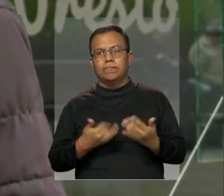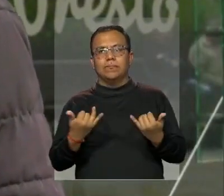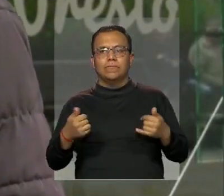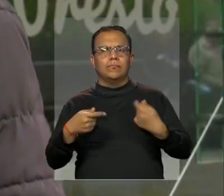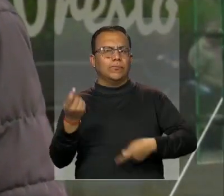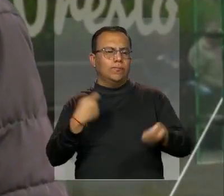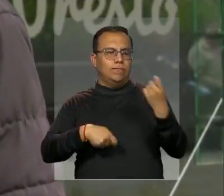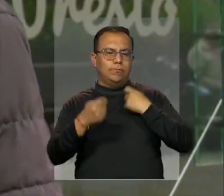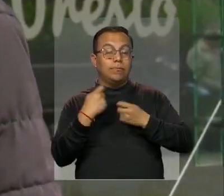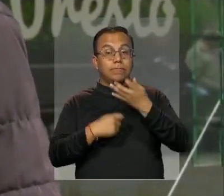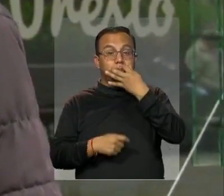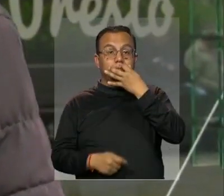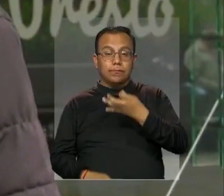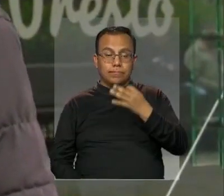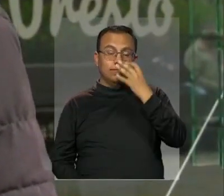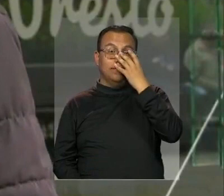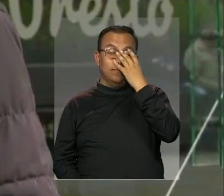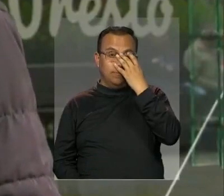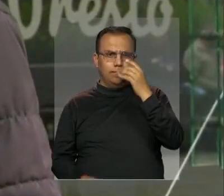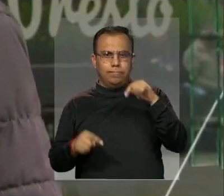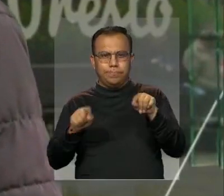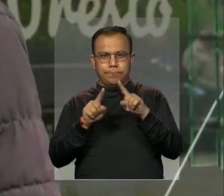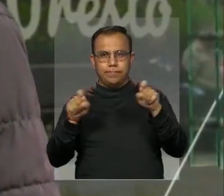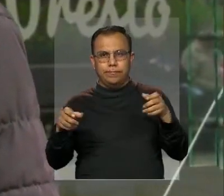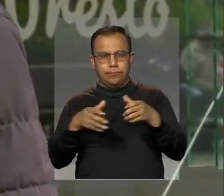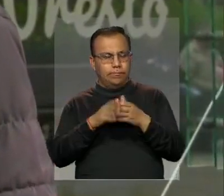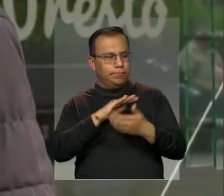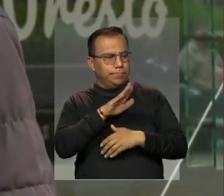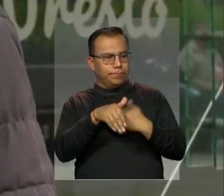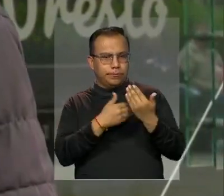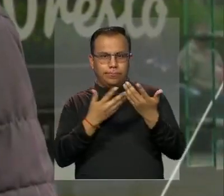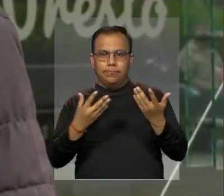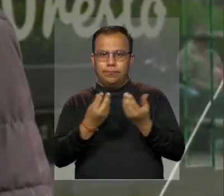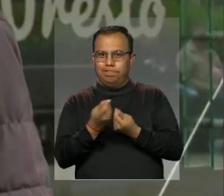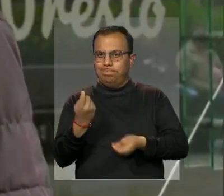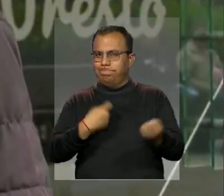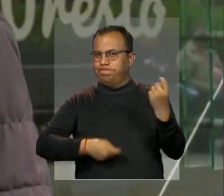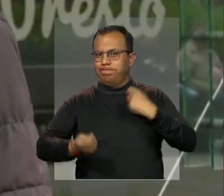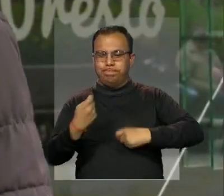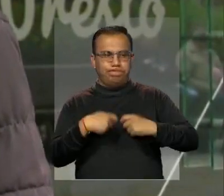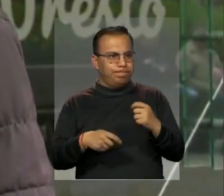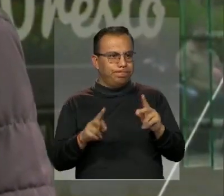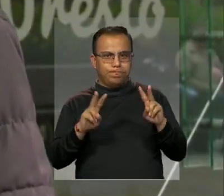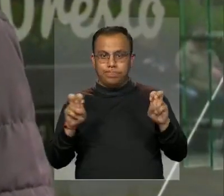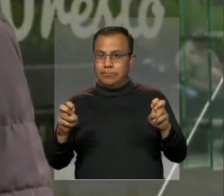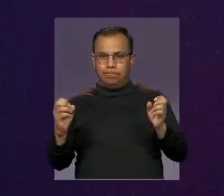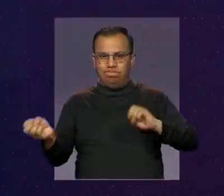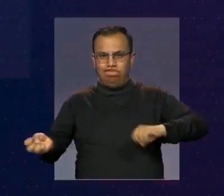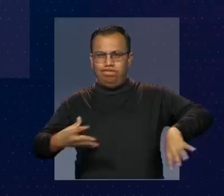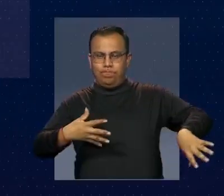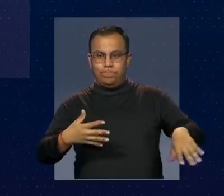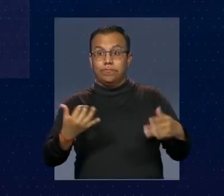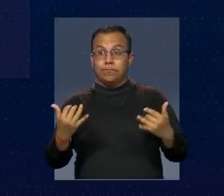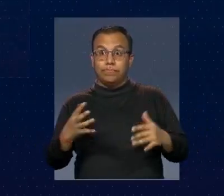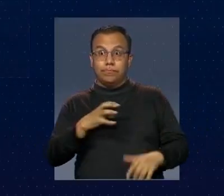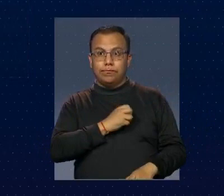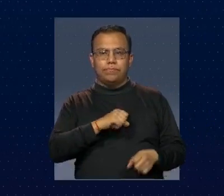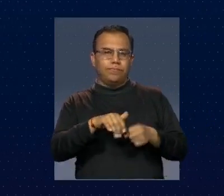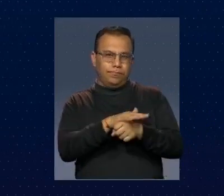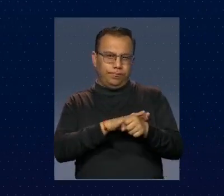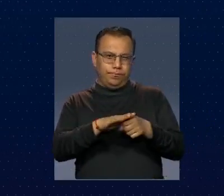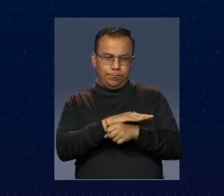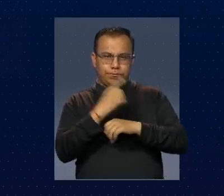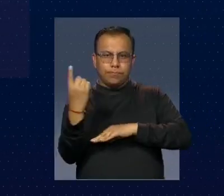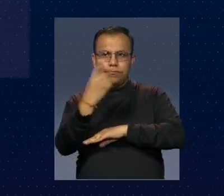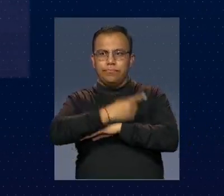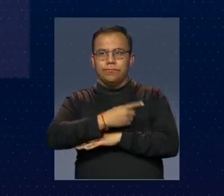comercio, la verdad, estamos, todos los del comercio estamos que botamos la toalla. Lamentablemente, en medio del Día de